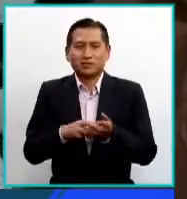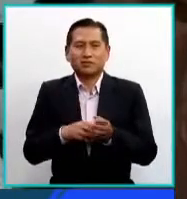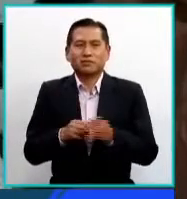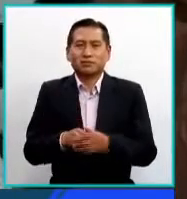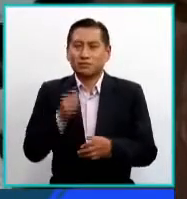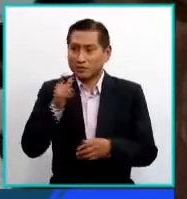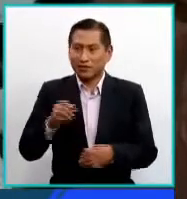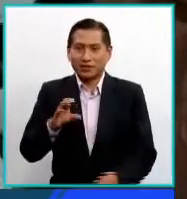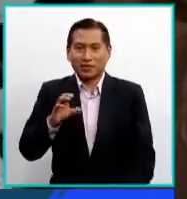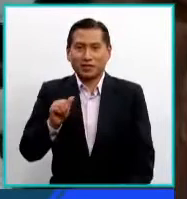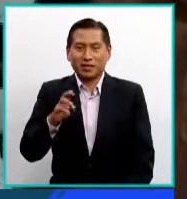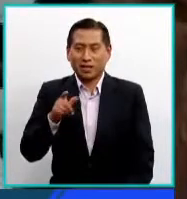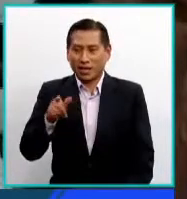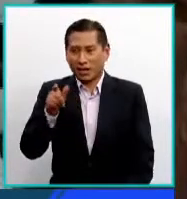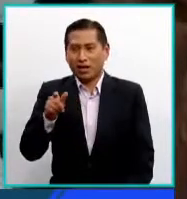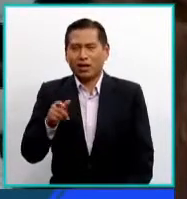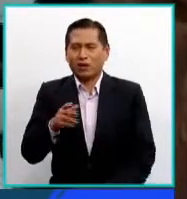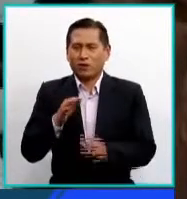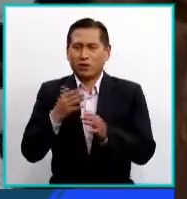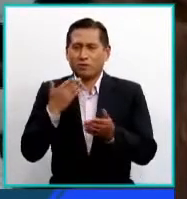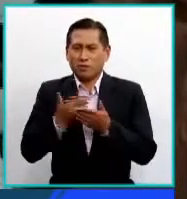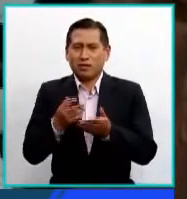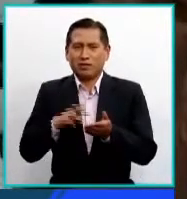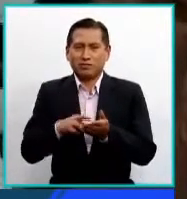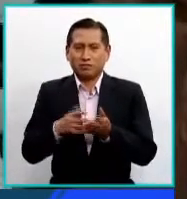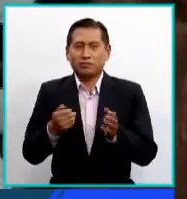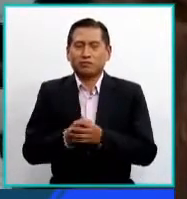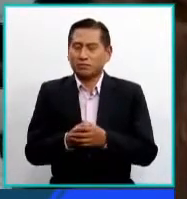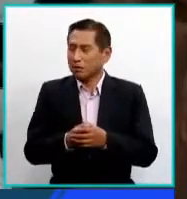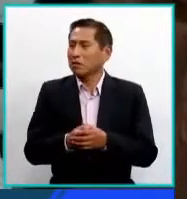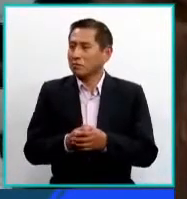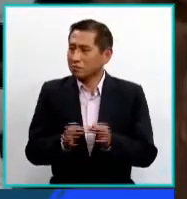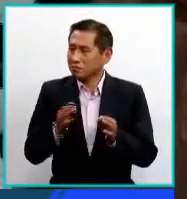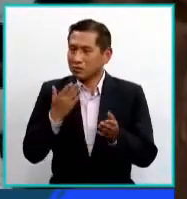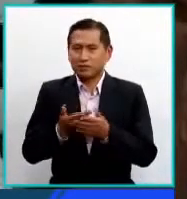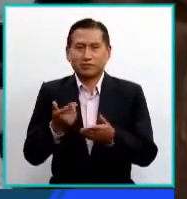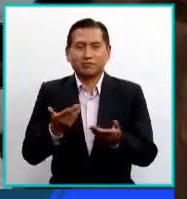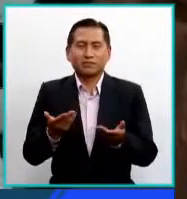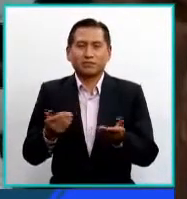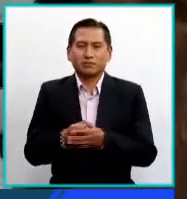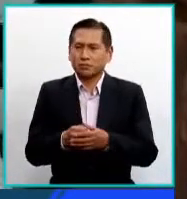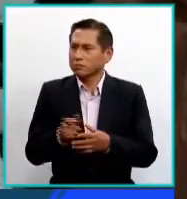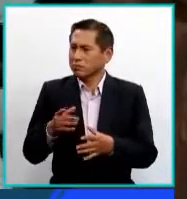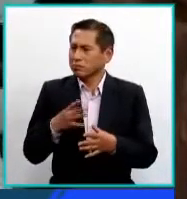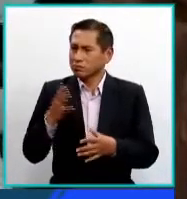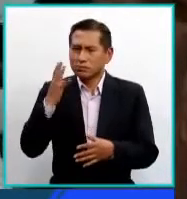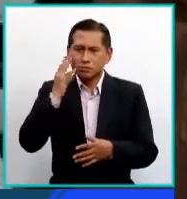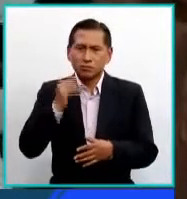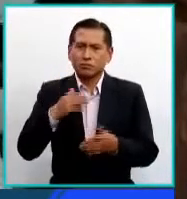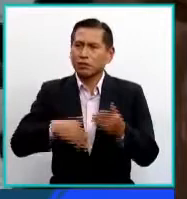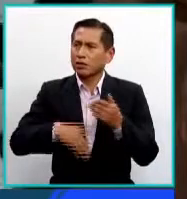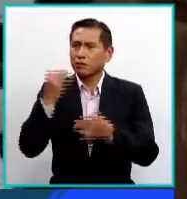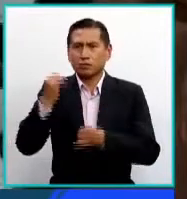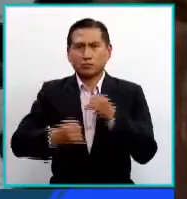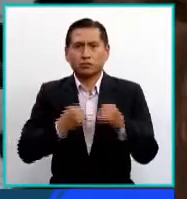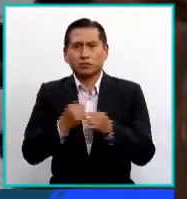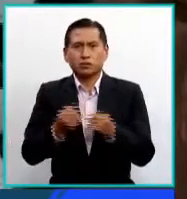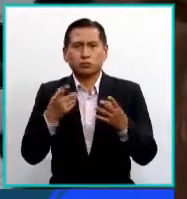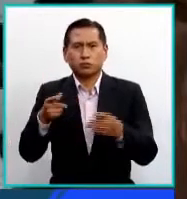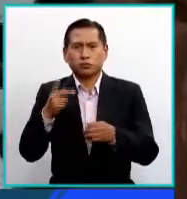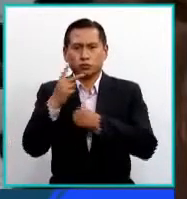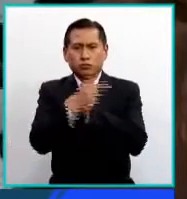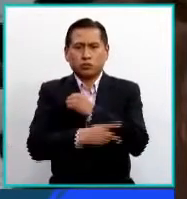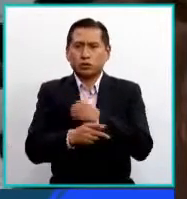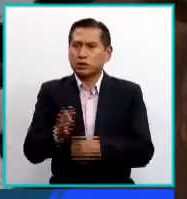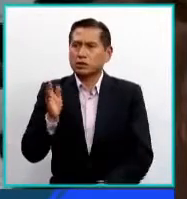la Carla toca, digamos, ¿no? Y así como les di... Qué bien, algunos qué bien. Conciertos ahí. Interesante tu experiencia en el exterior, porque han sido varios los países por lo